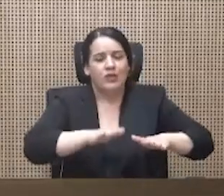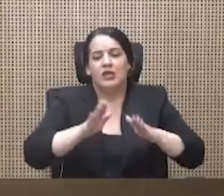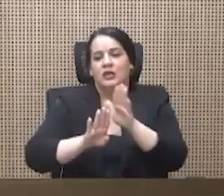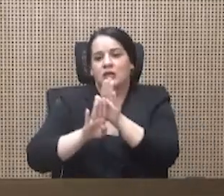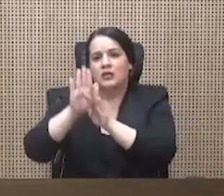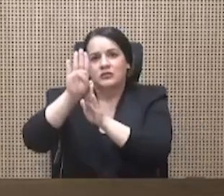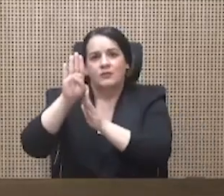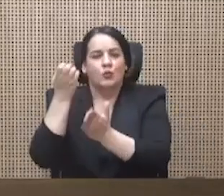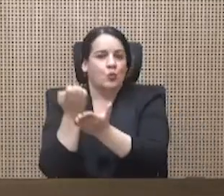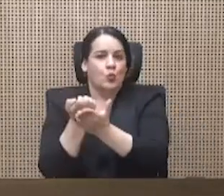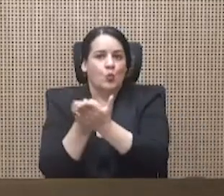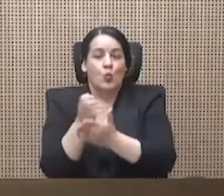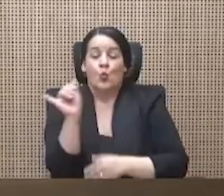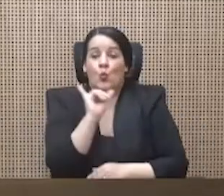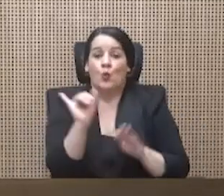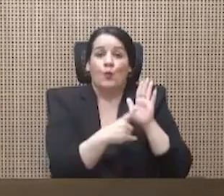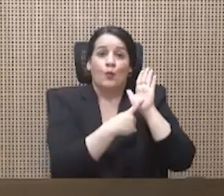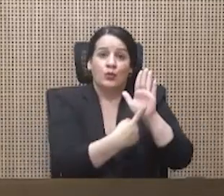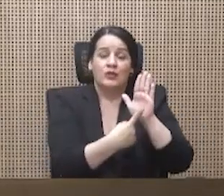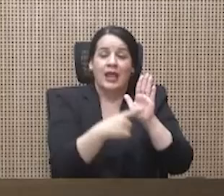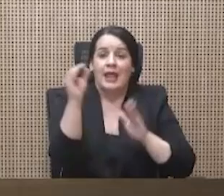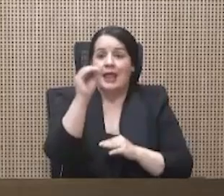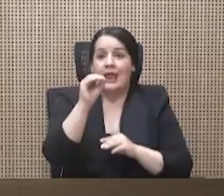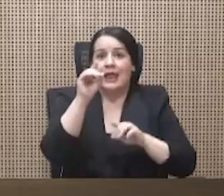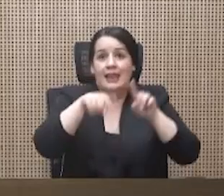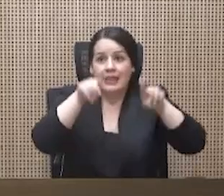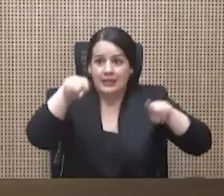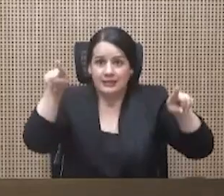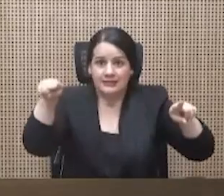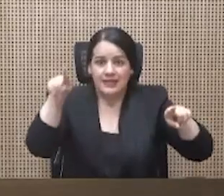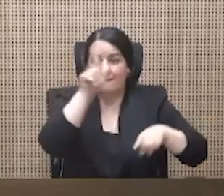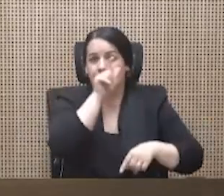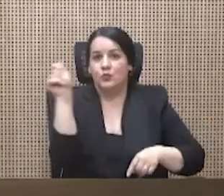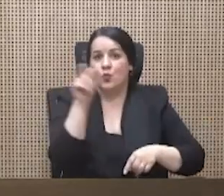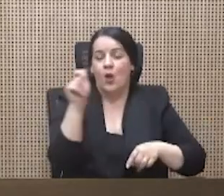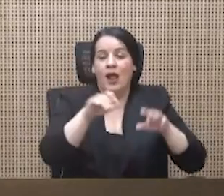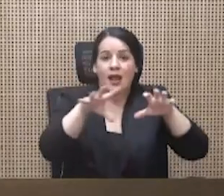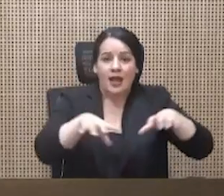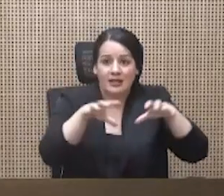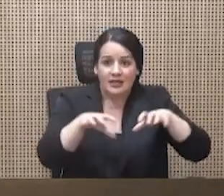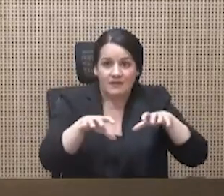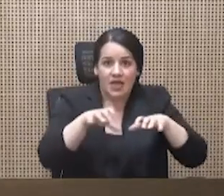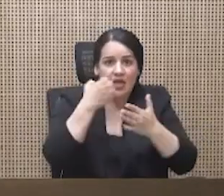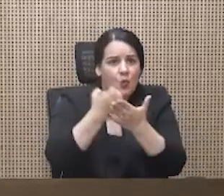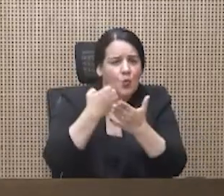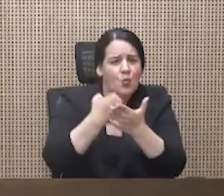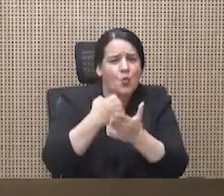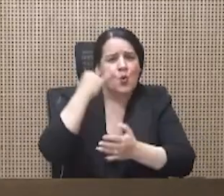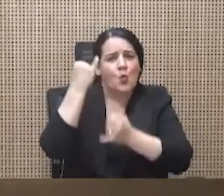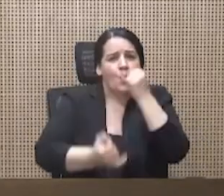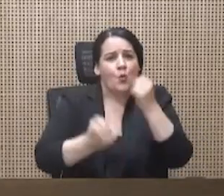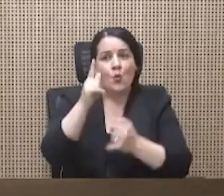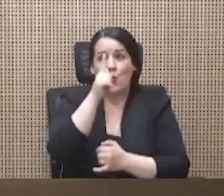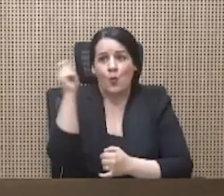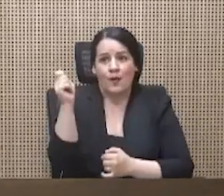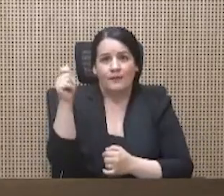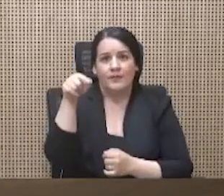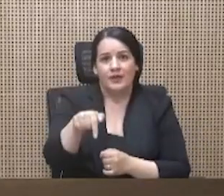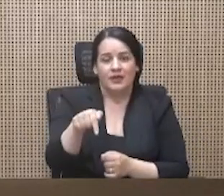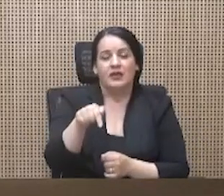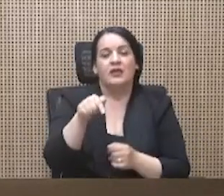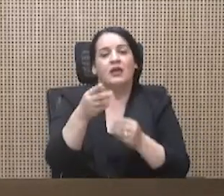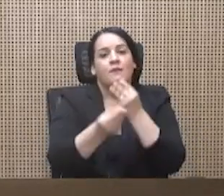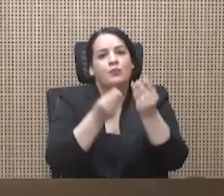económico, tal y como lo ha mostrado el índice mensual de actividad económica. En los últimos meses la producción